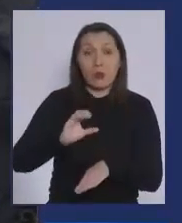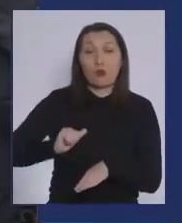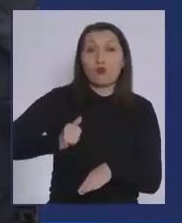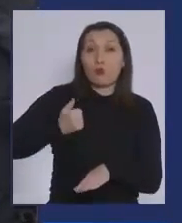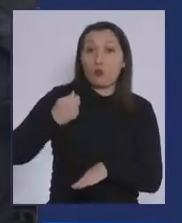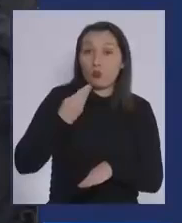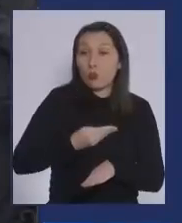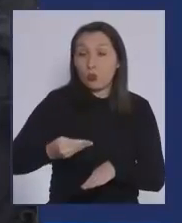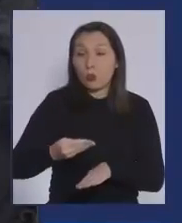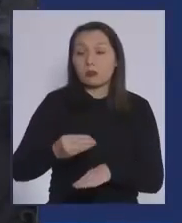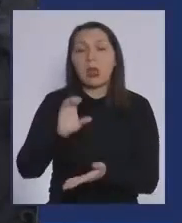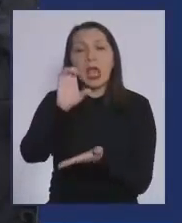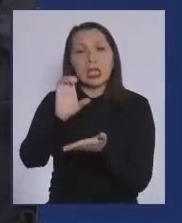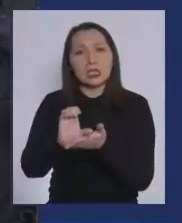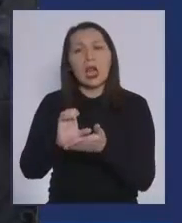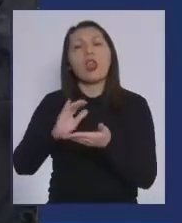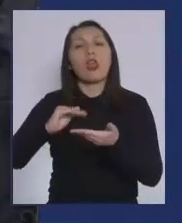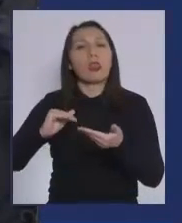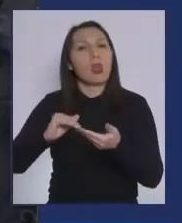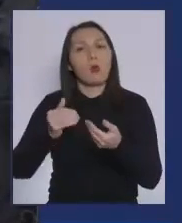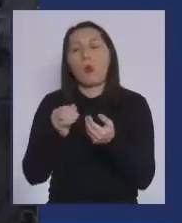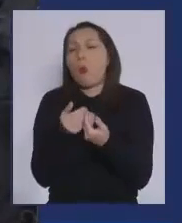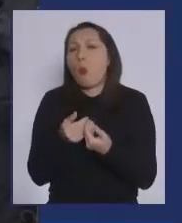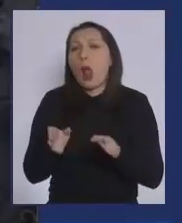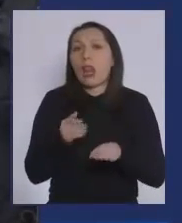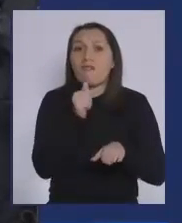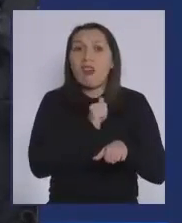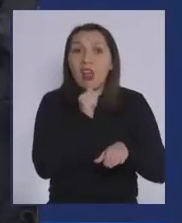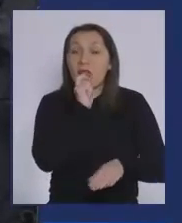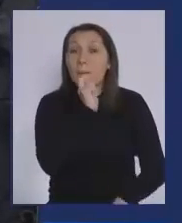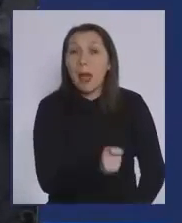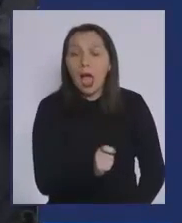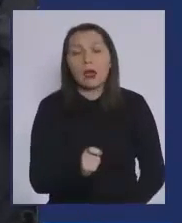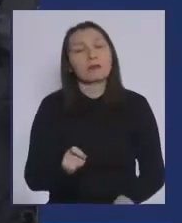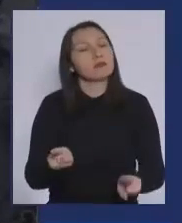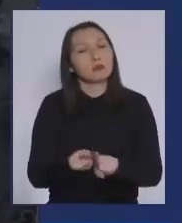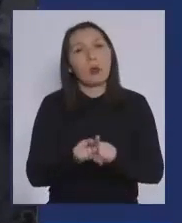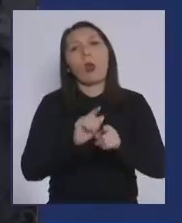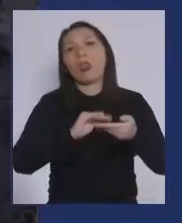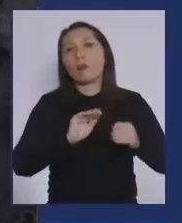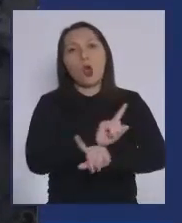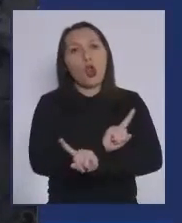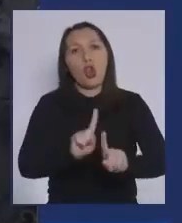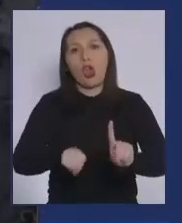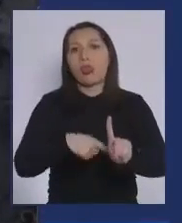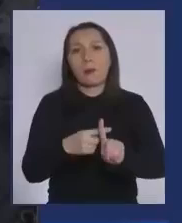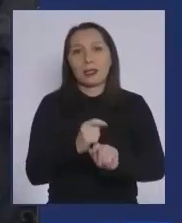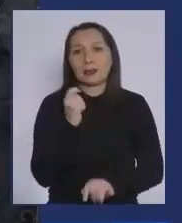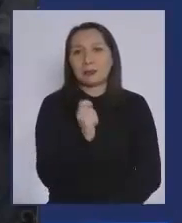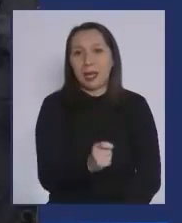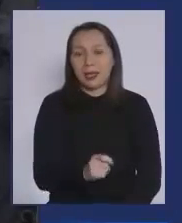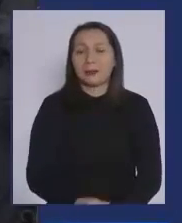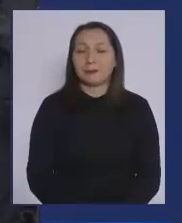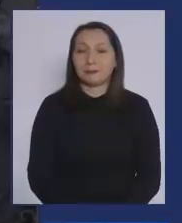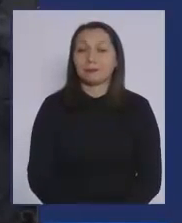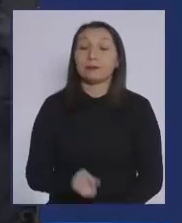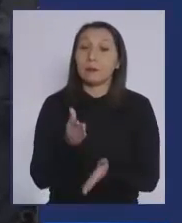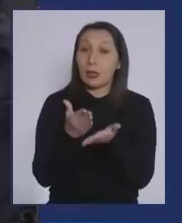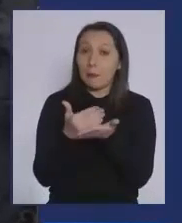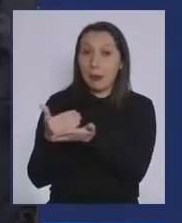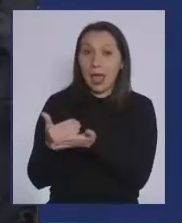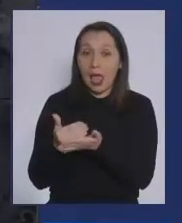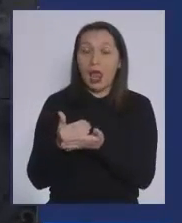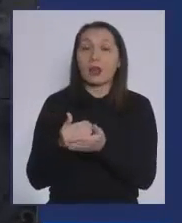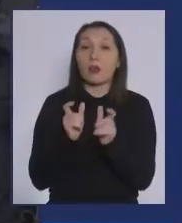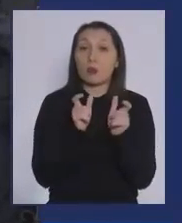el estado va a condonar cualquier saldo que sobreviva el plan de protección